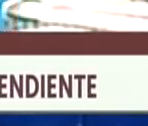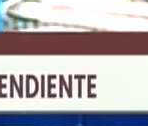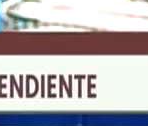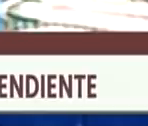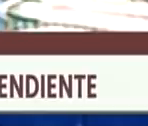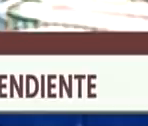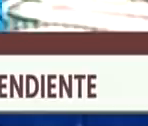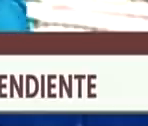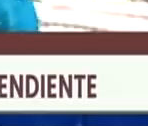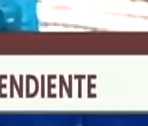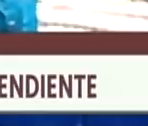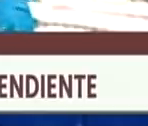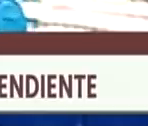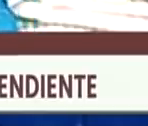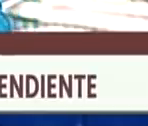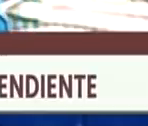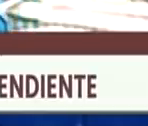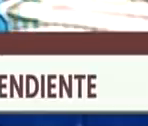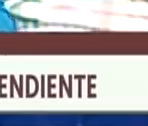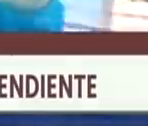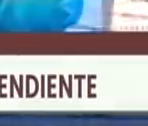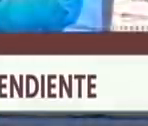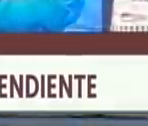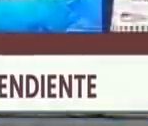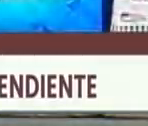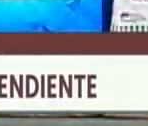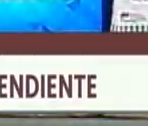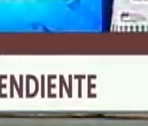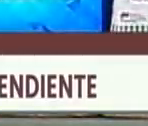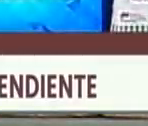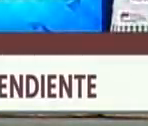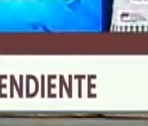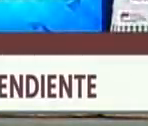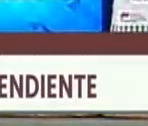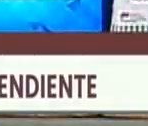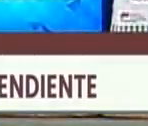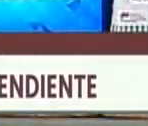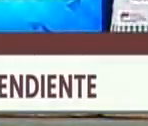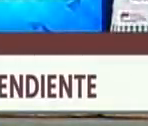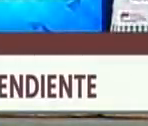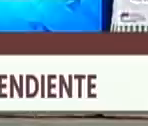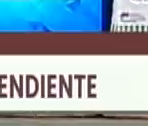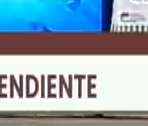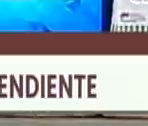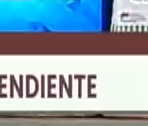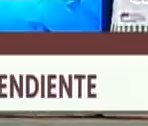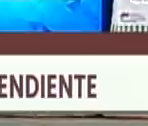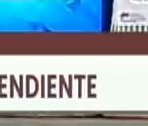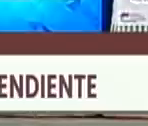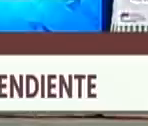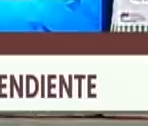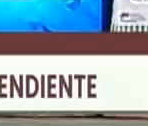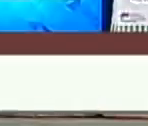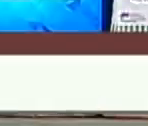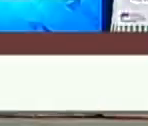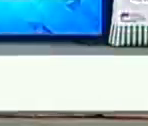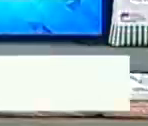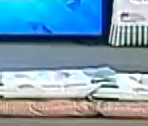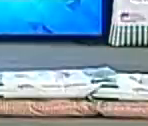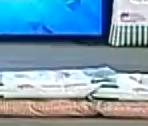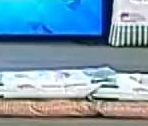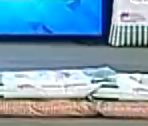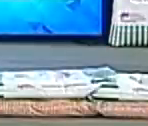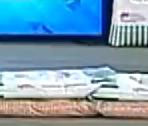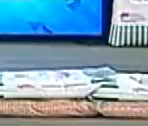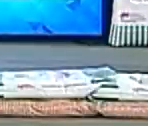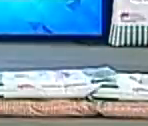fuente de ingreso? Los servicios públicos que funcionen, pero que se cobre y la gente los pague. Y la